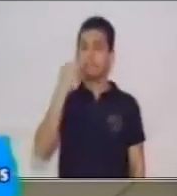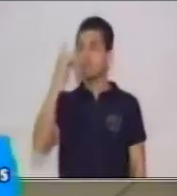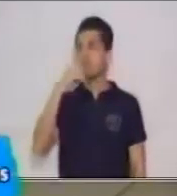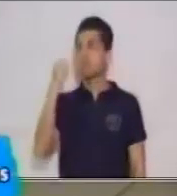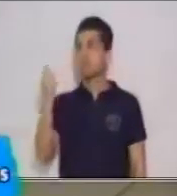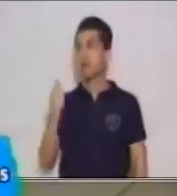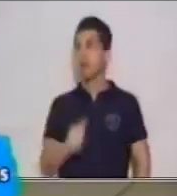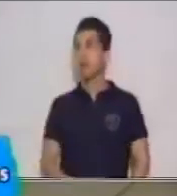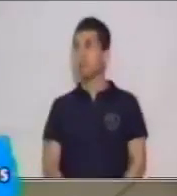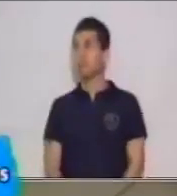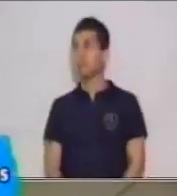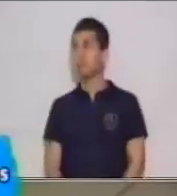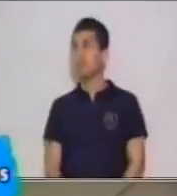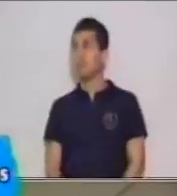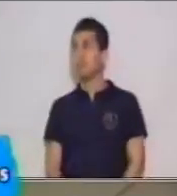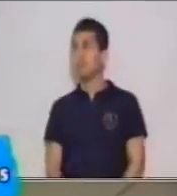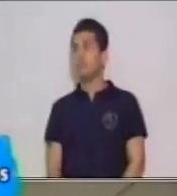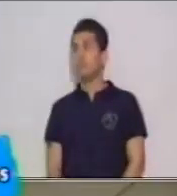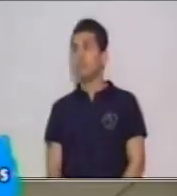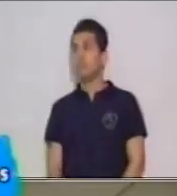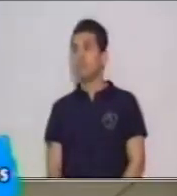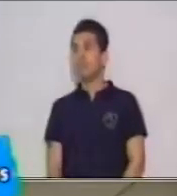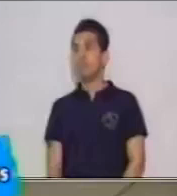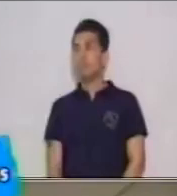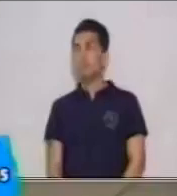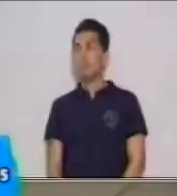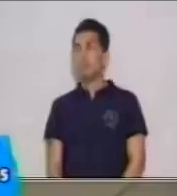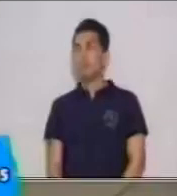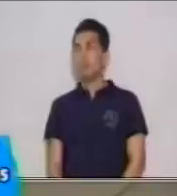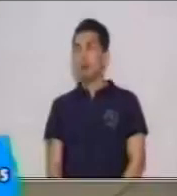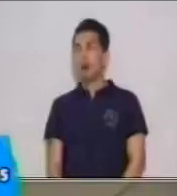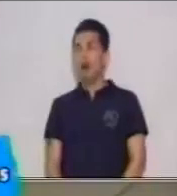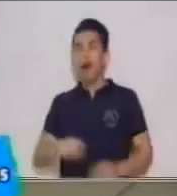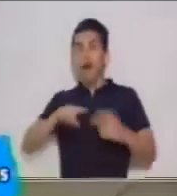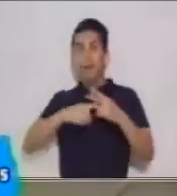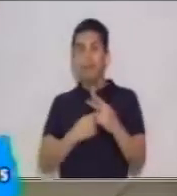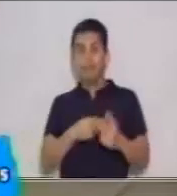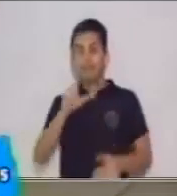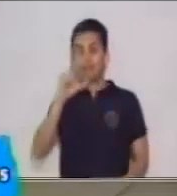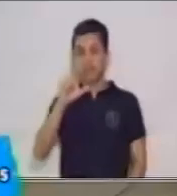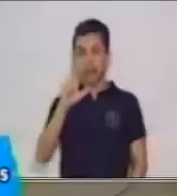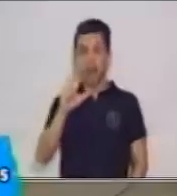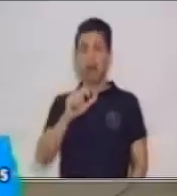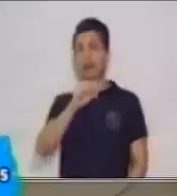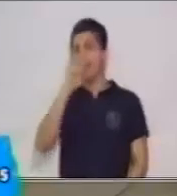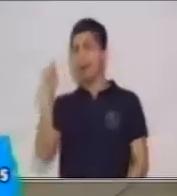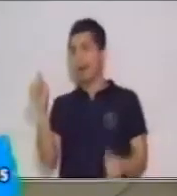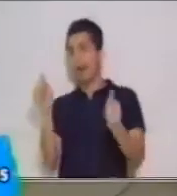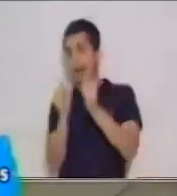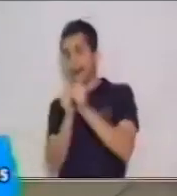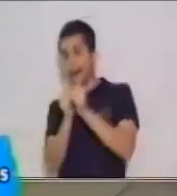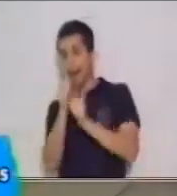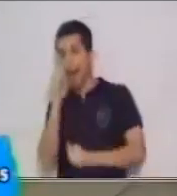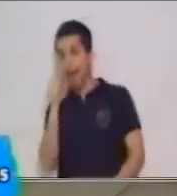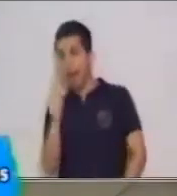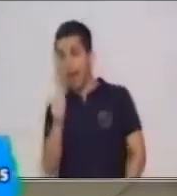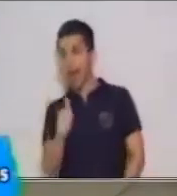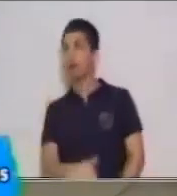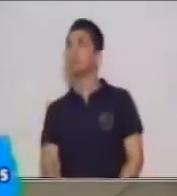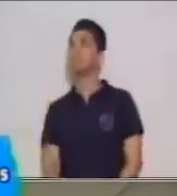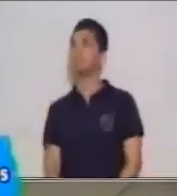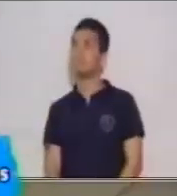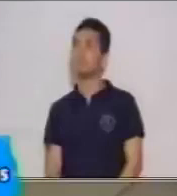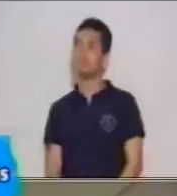Observemos qué letra tiene al iniciar. La C, pero si la junto con la A, ¿qué sílaba